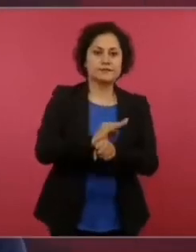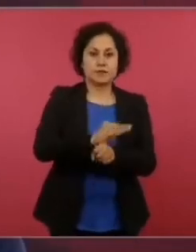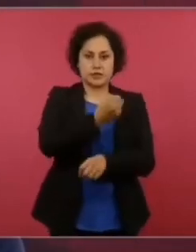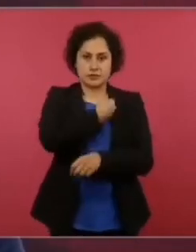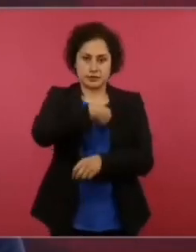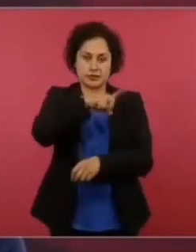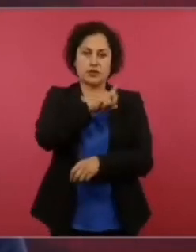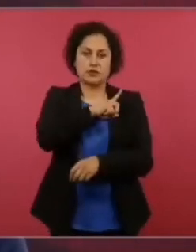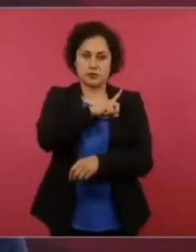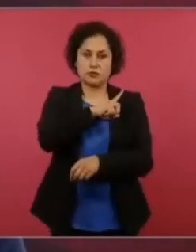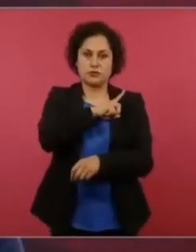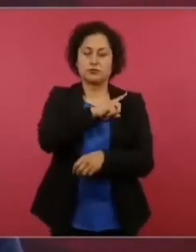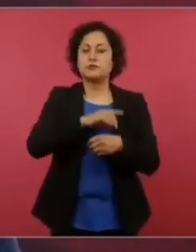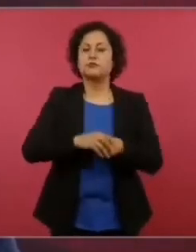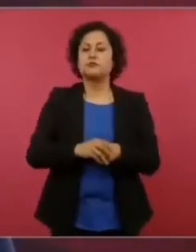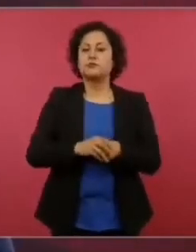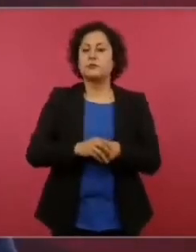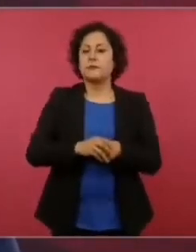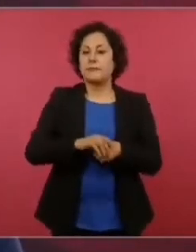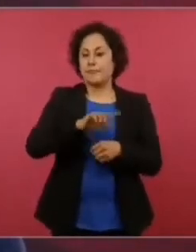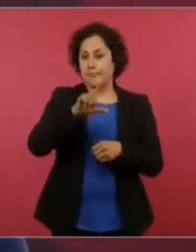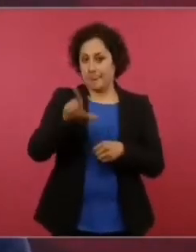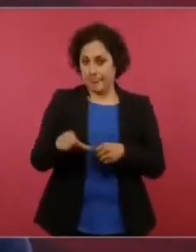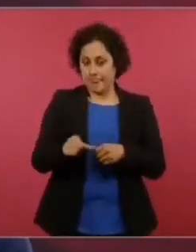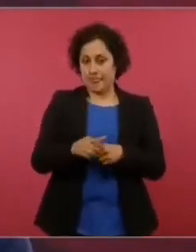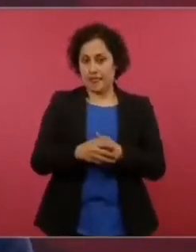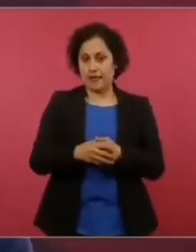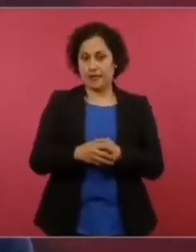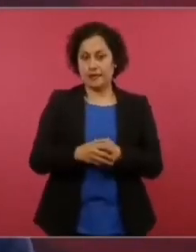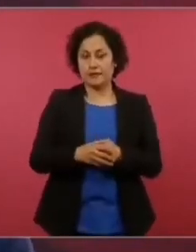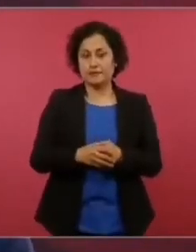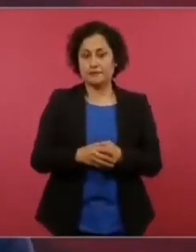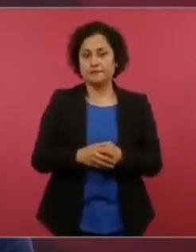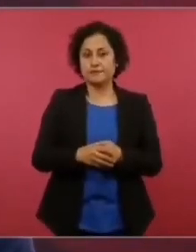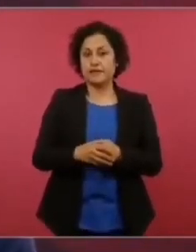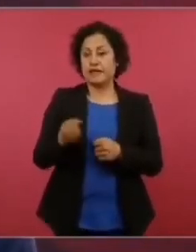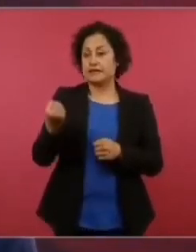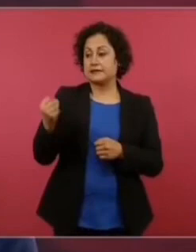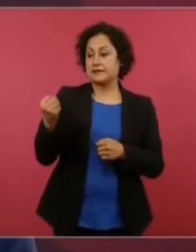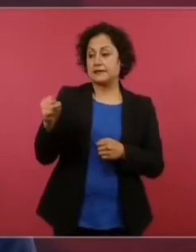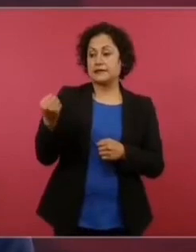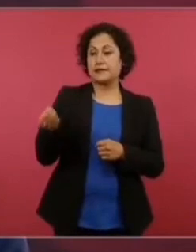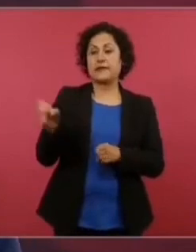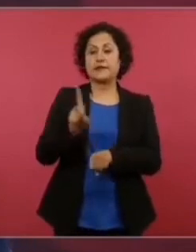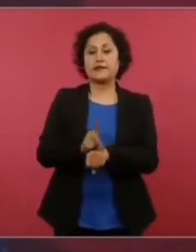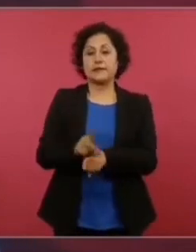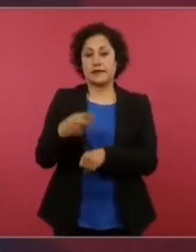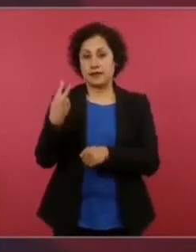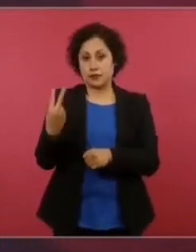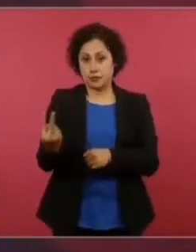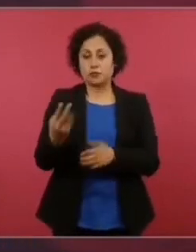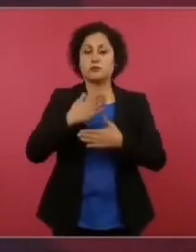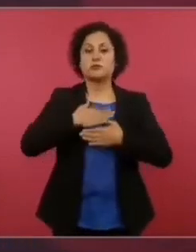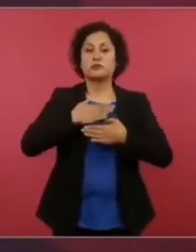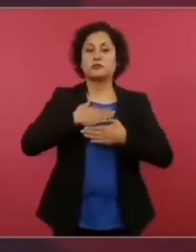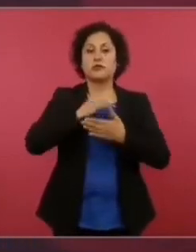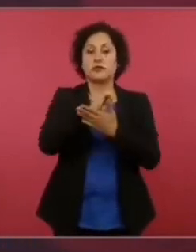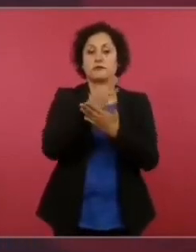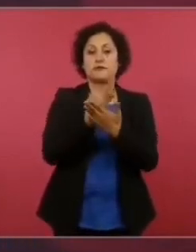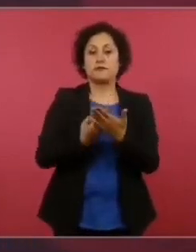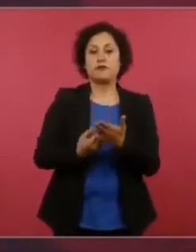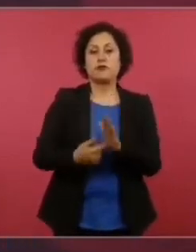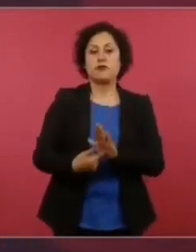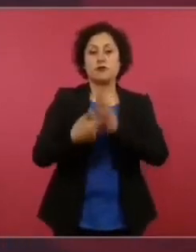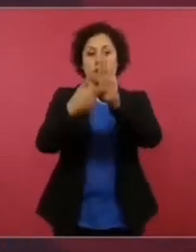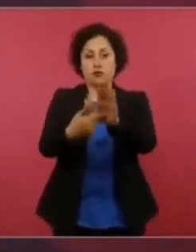todo el día 2 de septiembre que mi informe es el día primero va